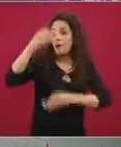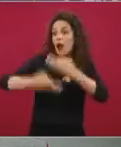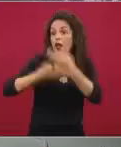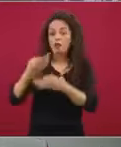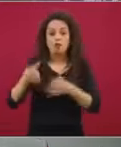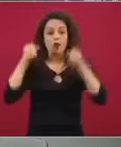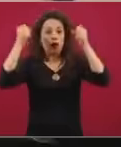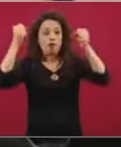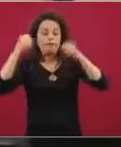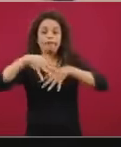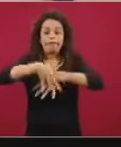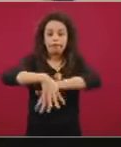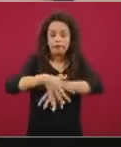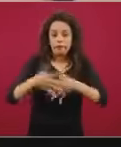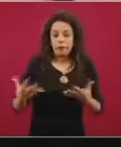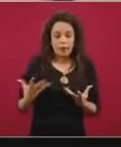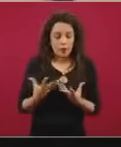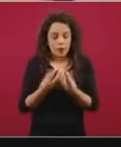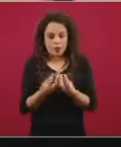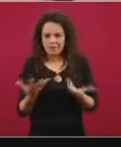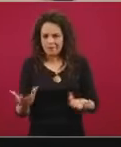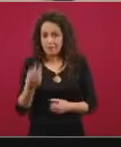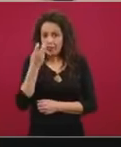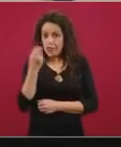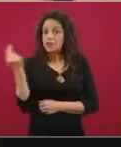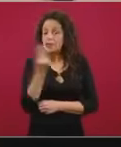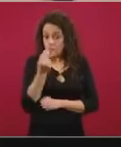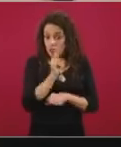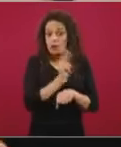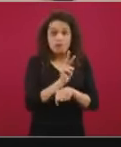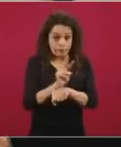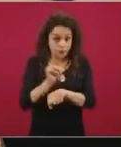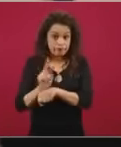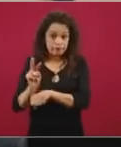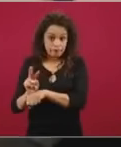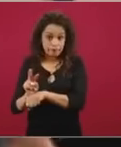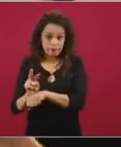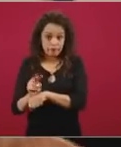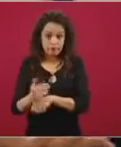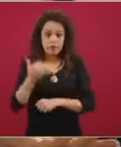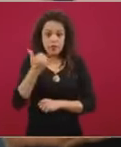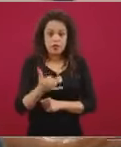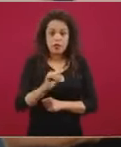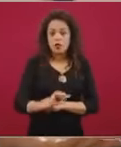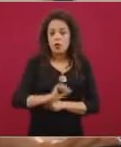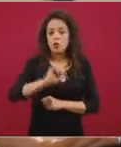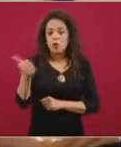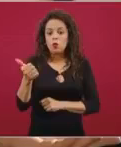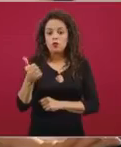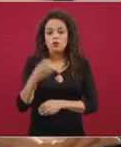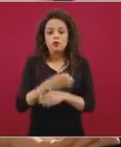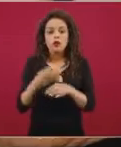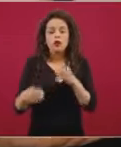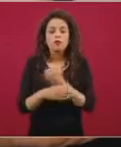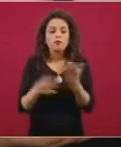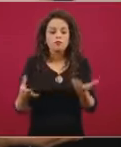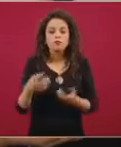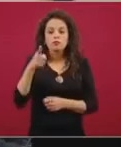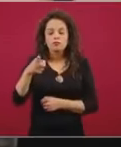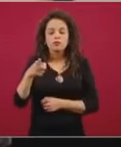ser cuestiones que sí se tiene que estar vigilando. Y fórmulas mágicas que van a estar ofreciendo los candidatos,